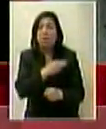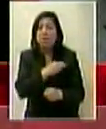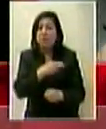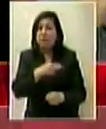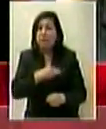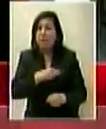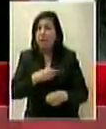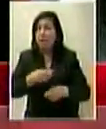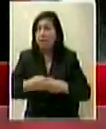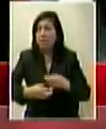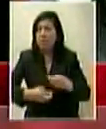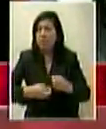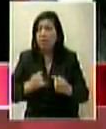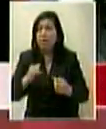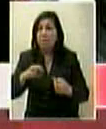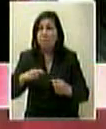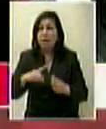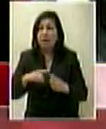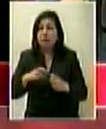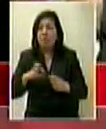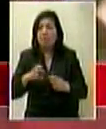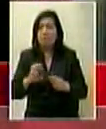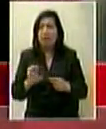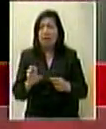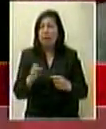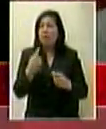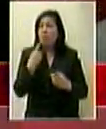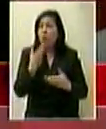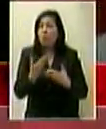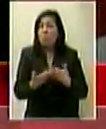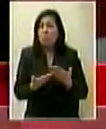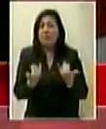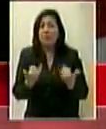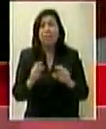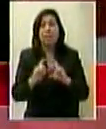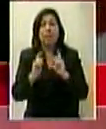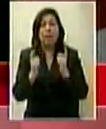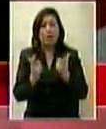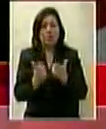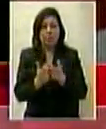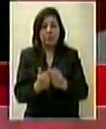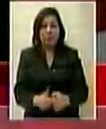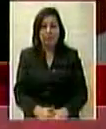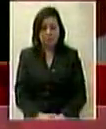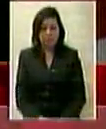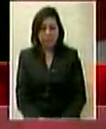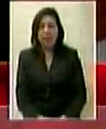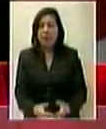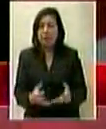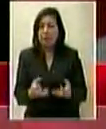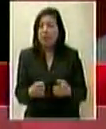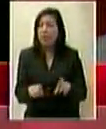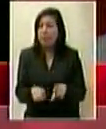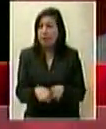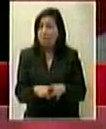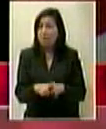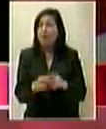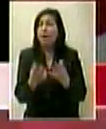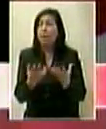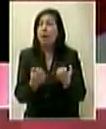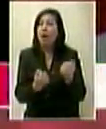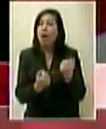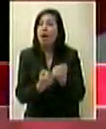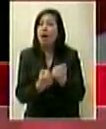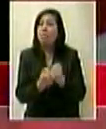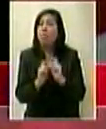Producción, IMARPE y los miembros de la Comisión de Producción de este Congreso de la República. Quiero también pedir el apoyo a